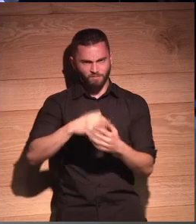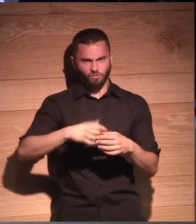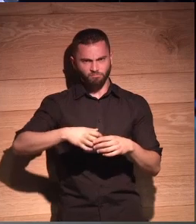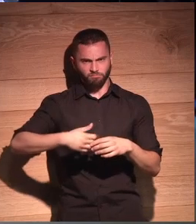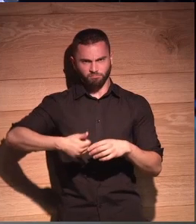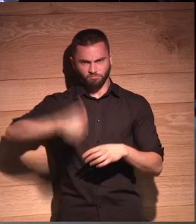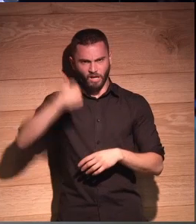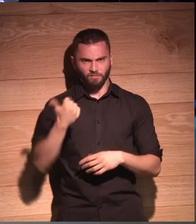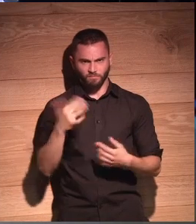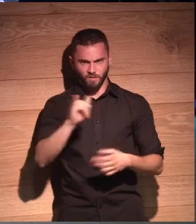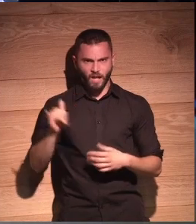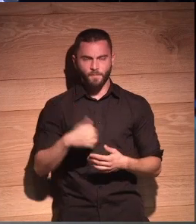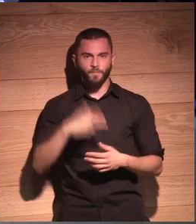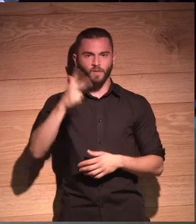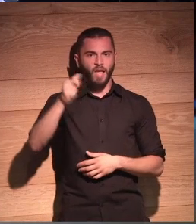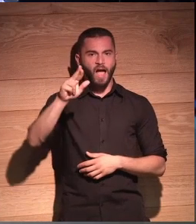Exacto, es